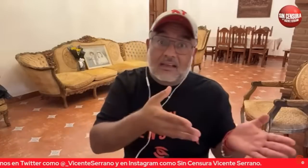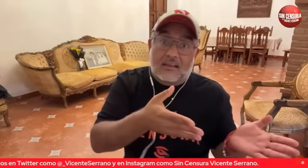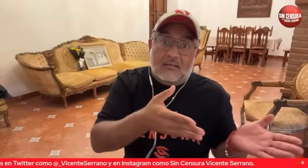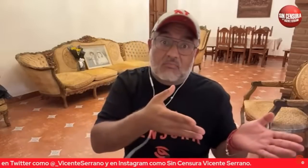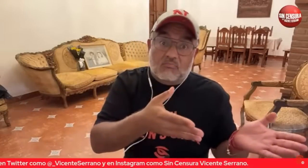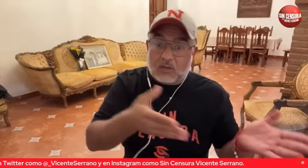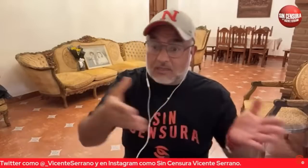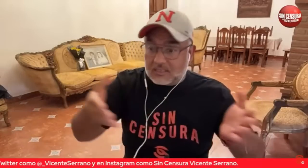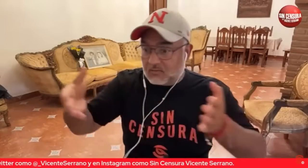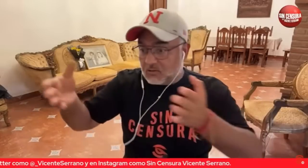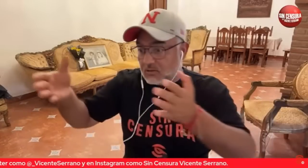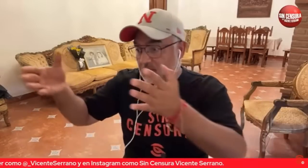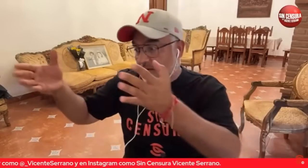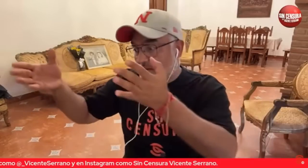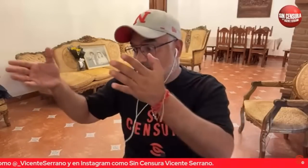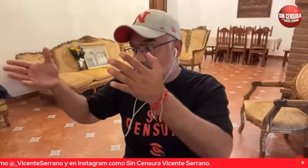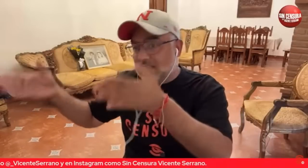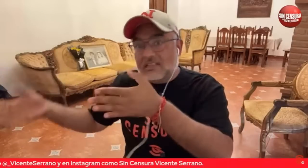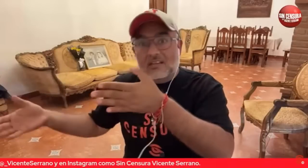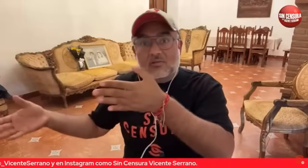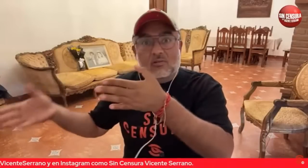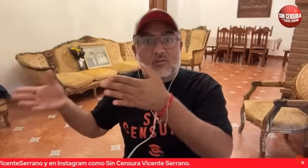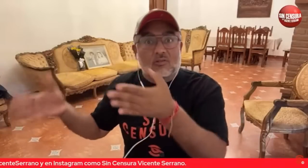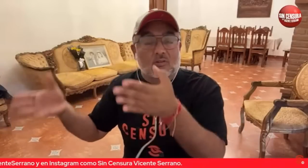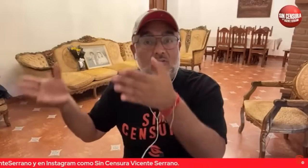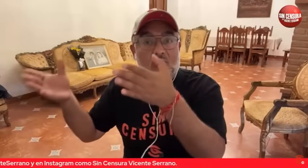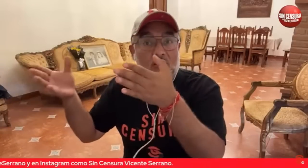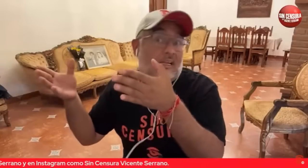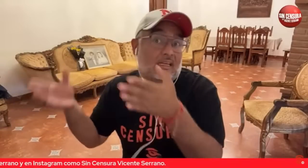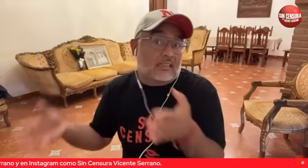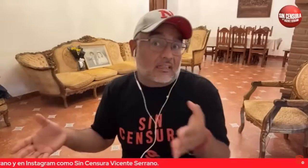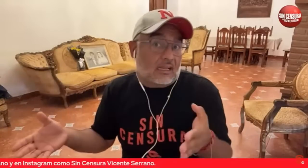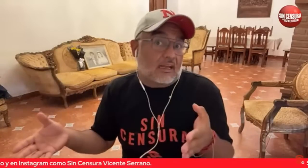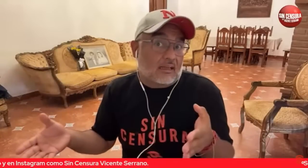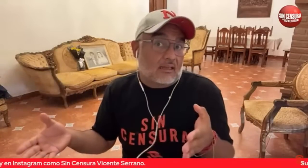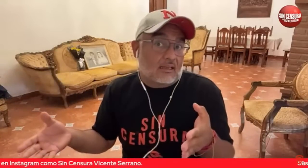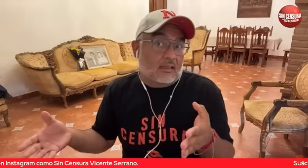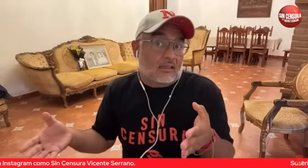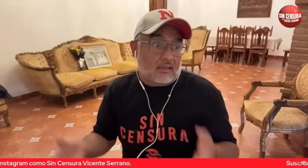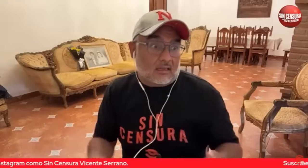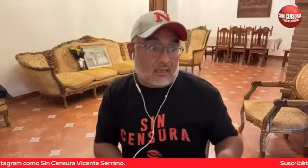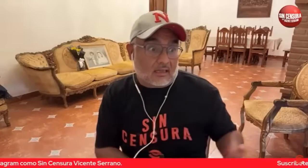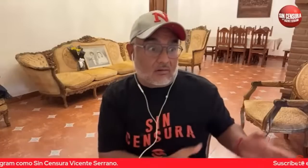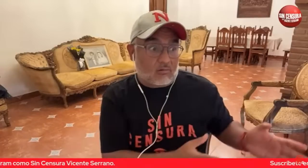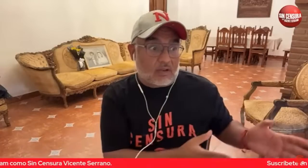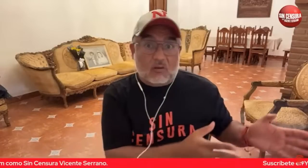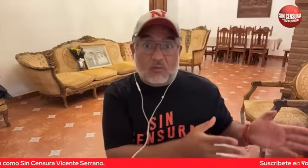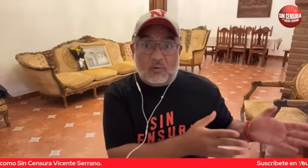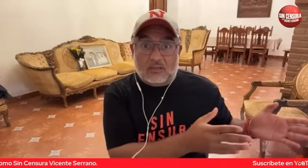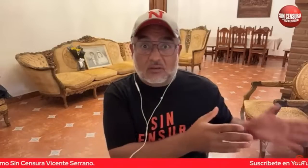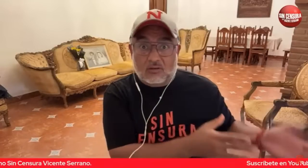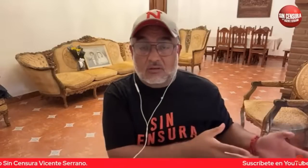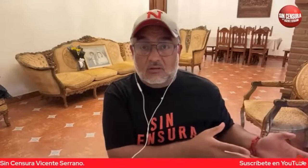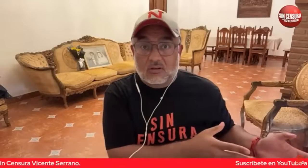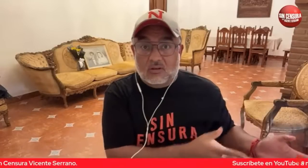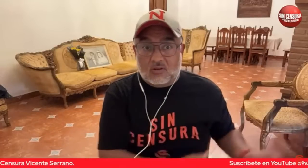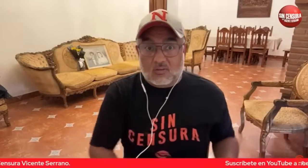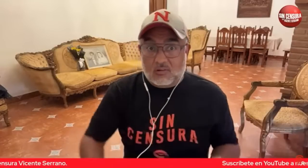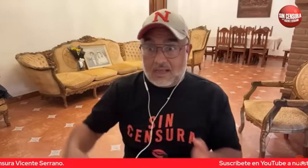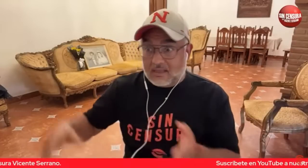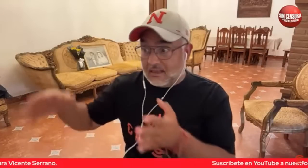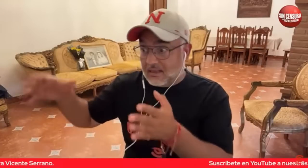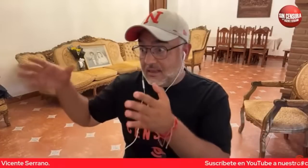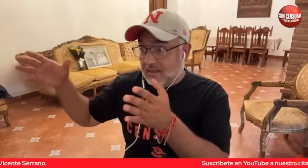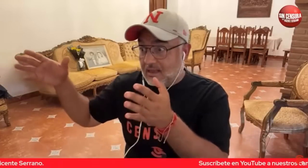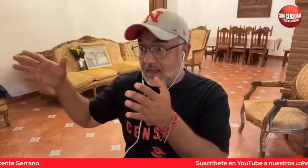Ah, pero hacemos más daño nosotros con nuestra crítica que una incorporación